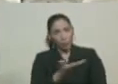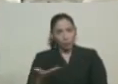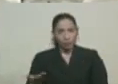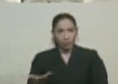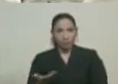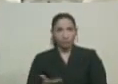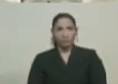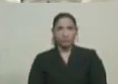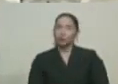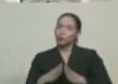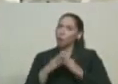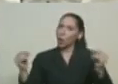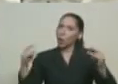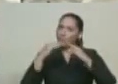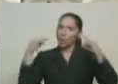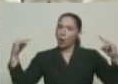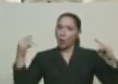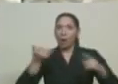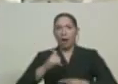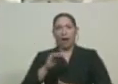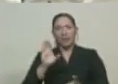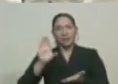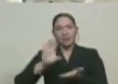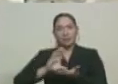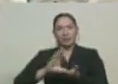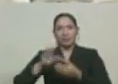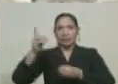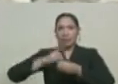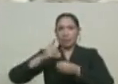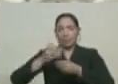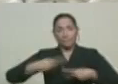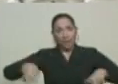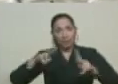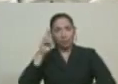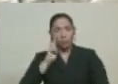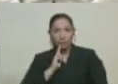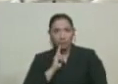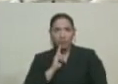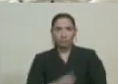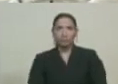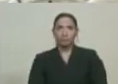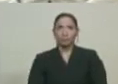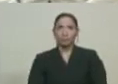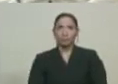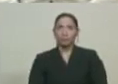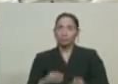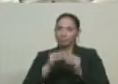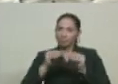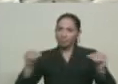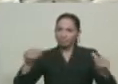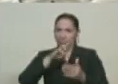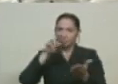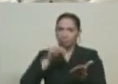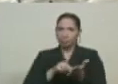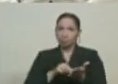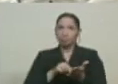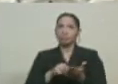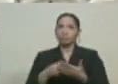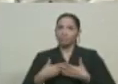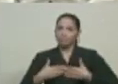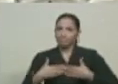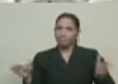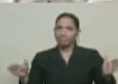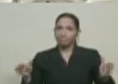puntos donde se hace el censo, en la Plaza Bolívar y en los sitios en el territorio nacional que se ha dispuesto para el mismo,